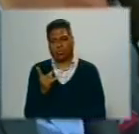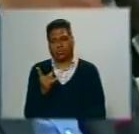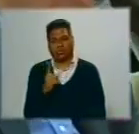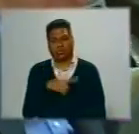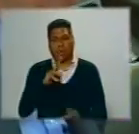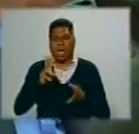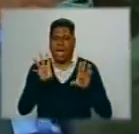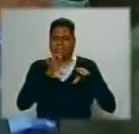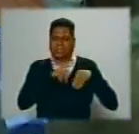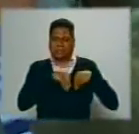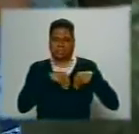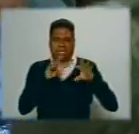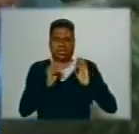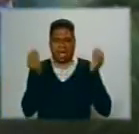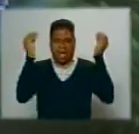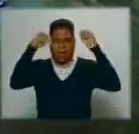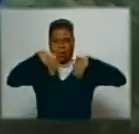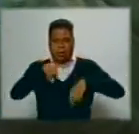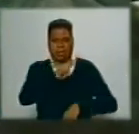de Ginebra de